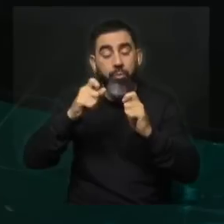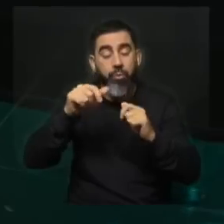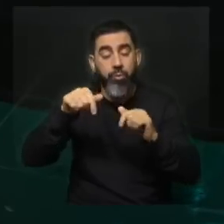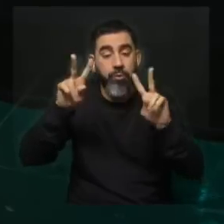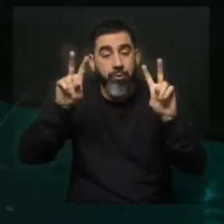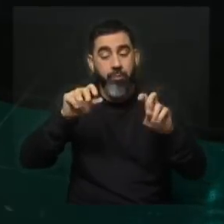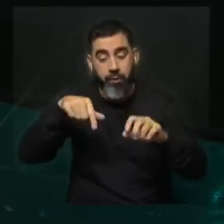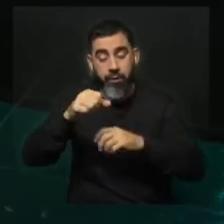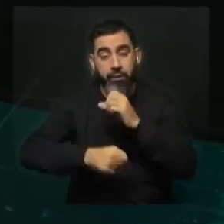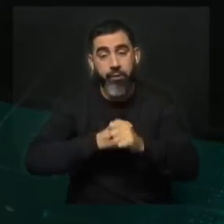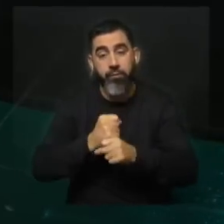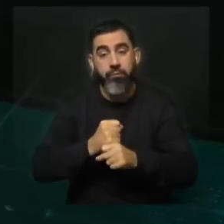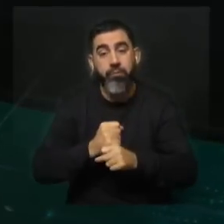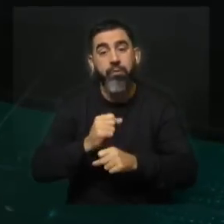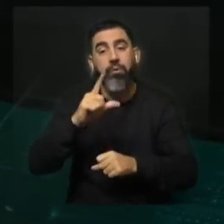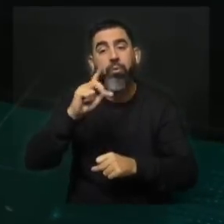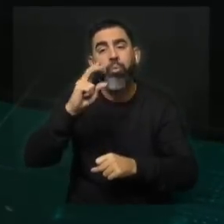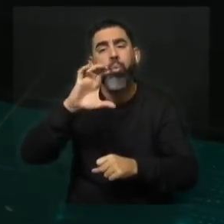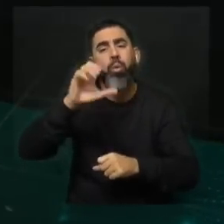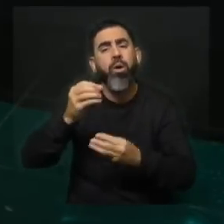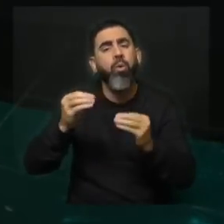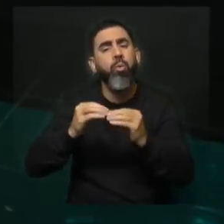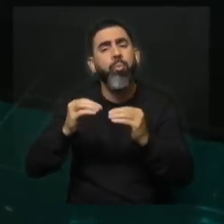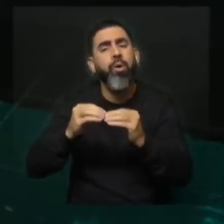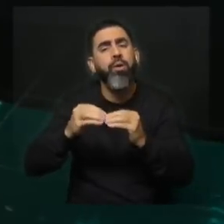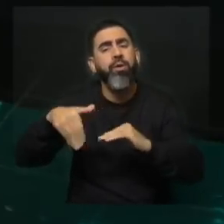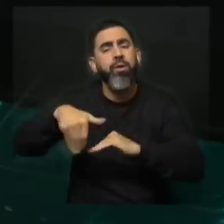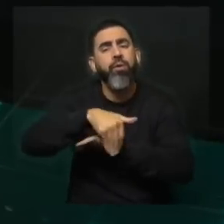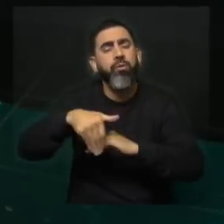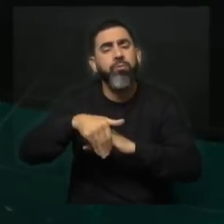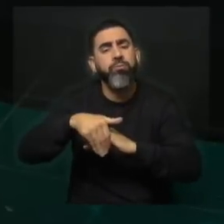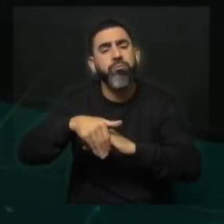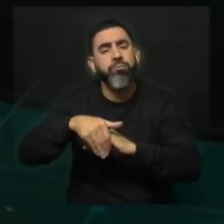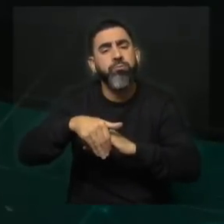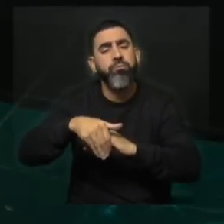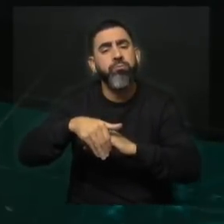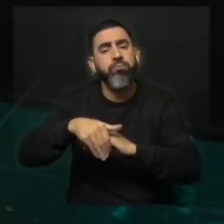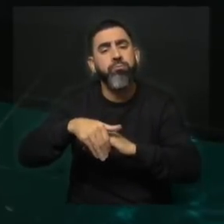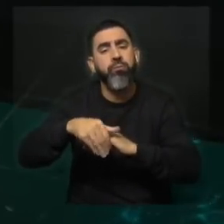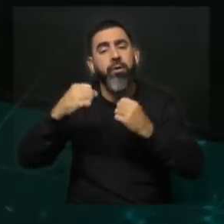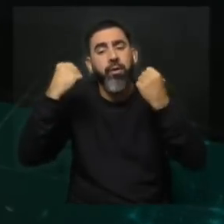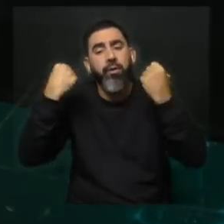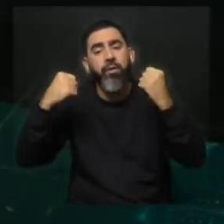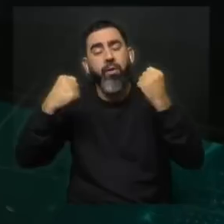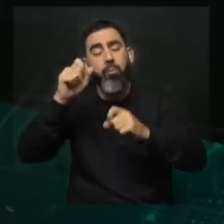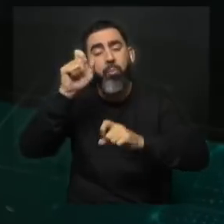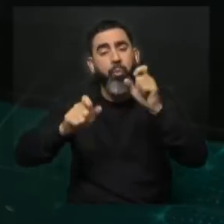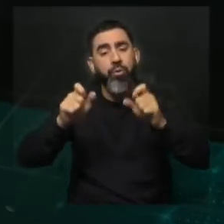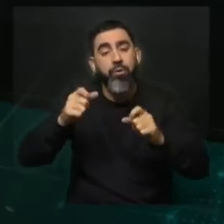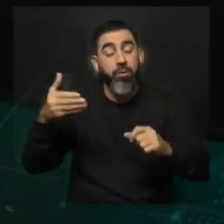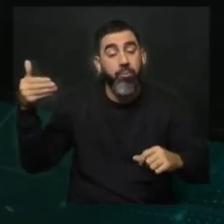turismo para este año no va a estar bueno con una cantidad de deportistas que